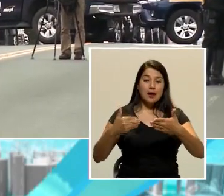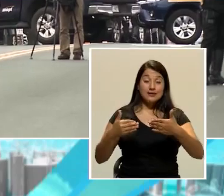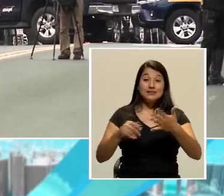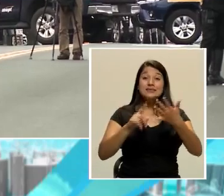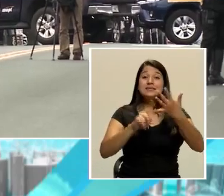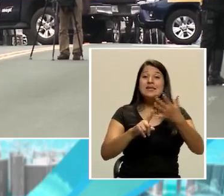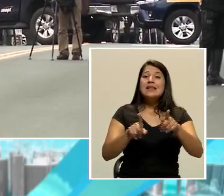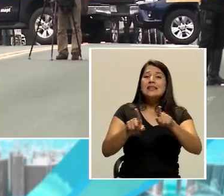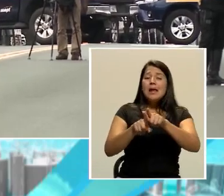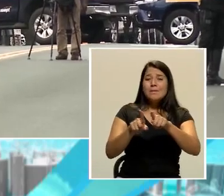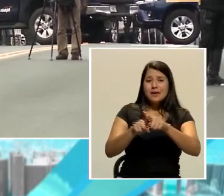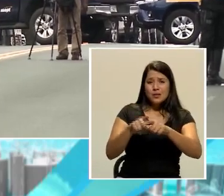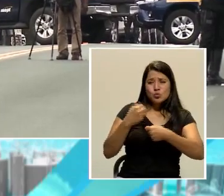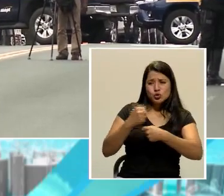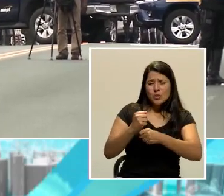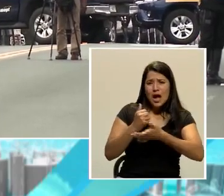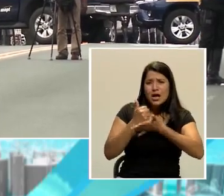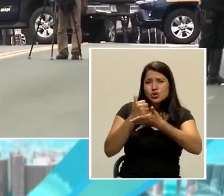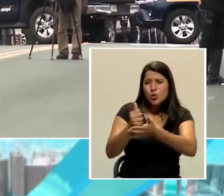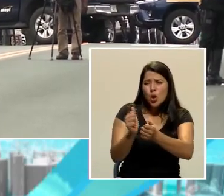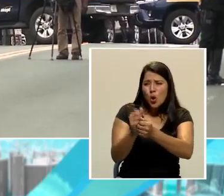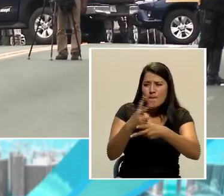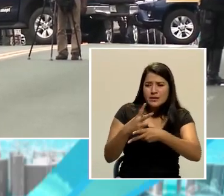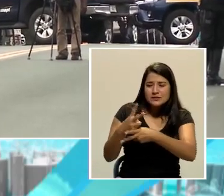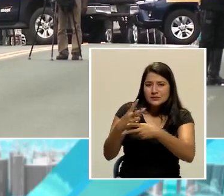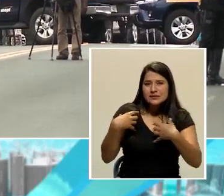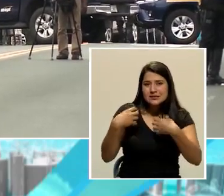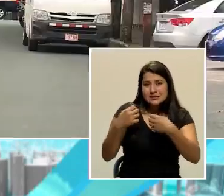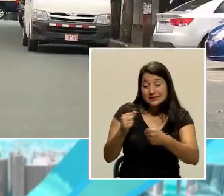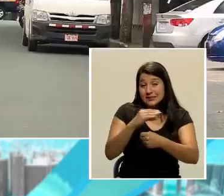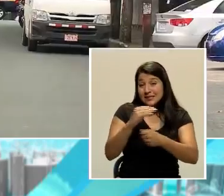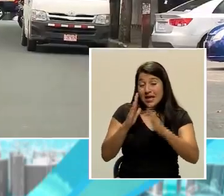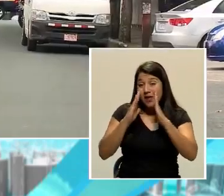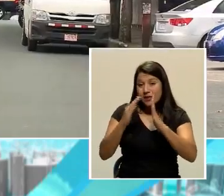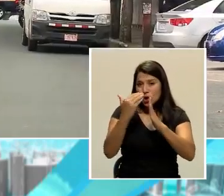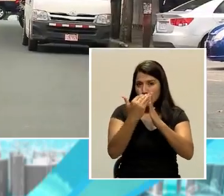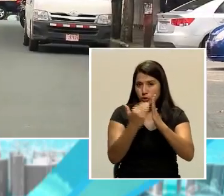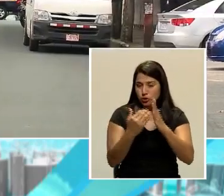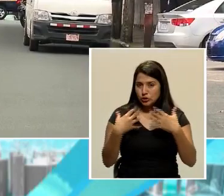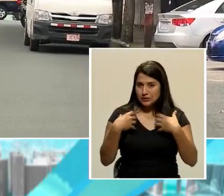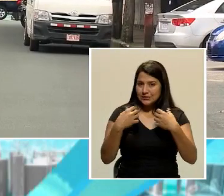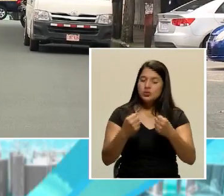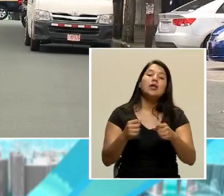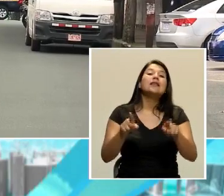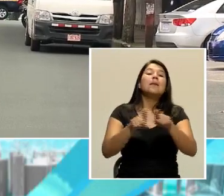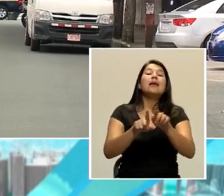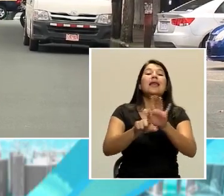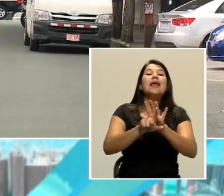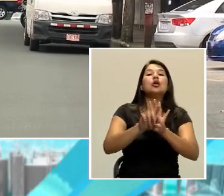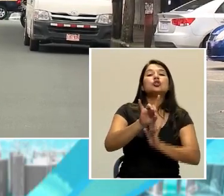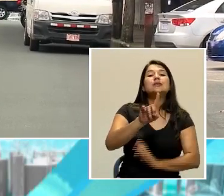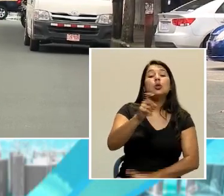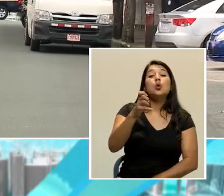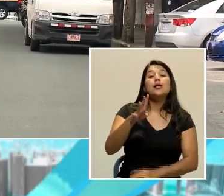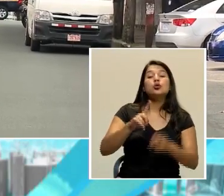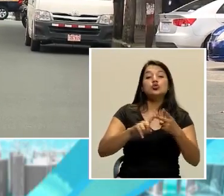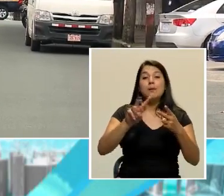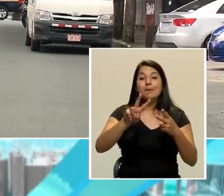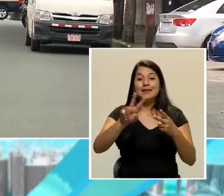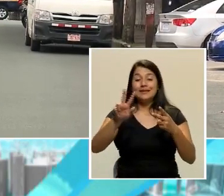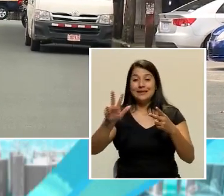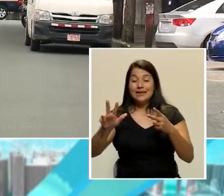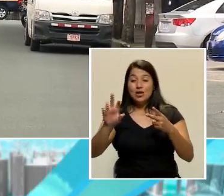Emergencias, la antelación de al menos 24 horas sobre la implementación de las alertas sanitarias en sus respectivos cantones, el